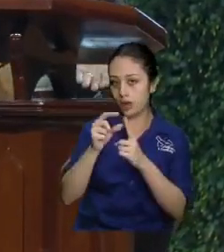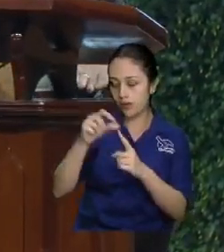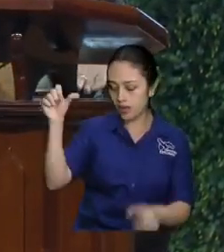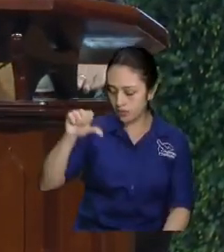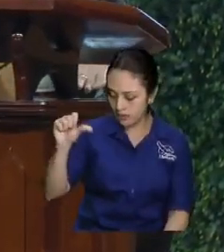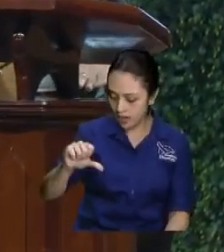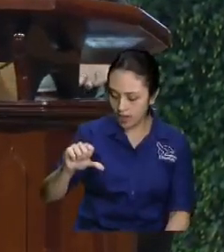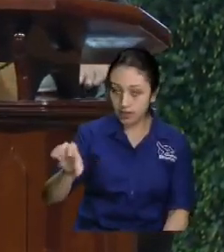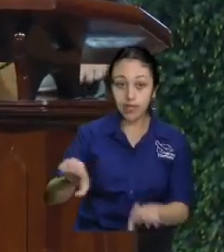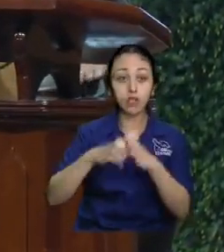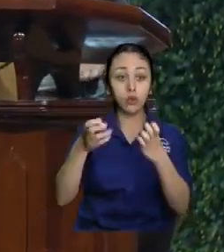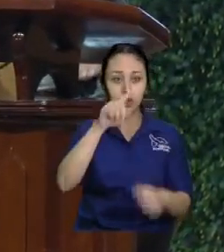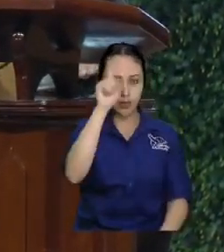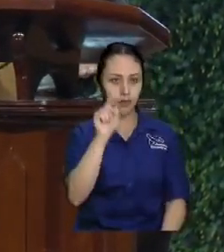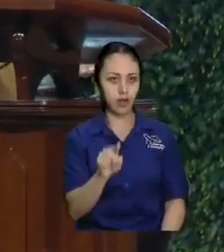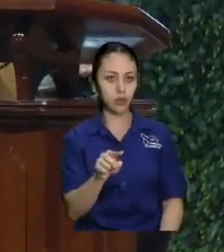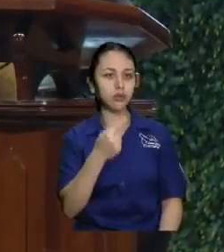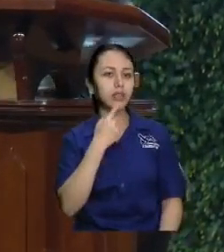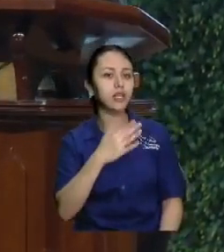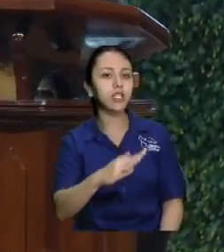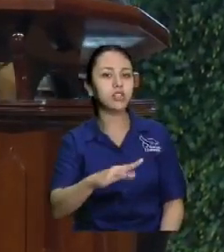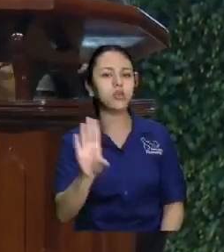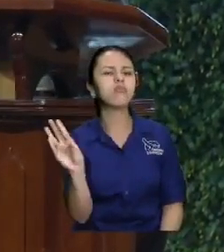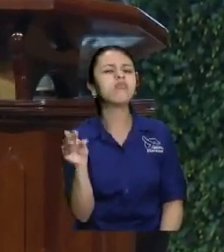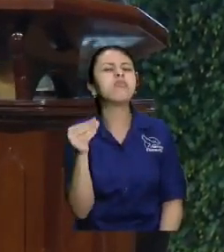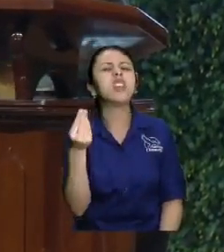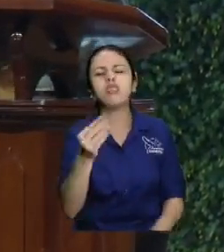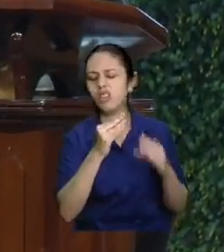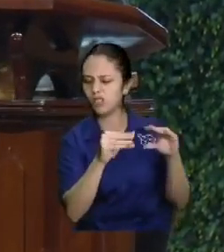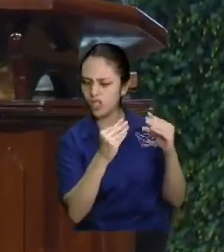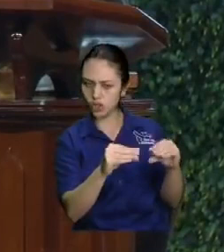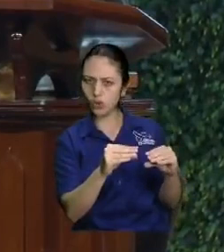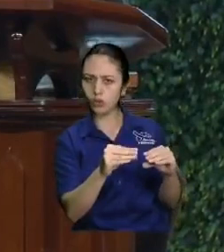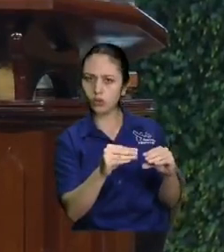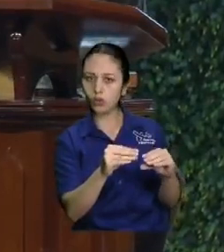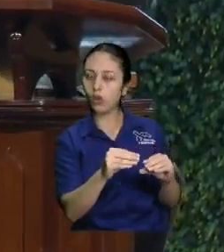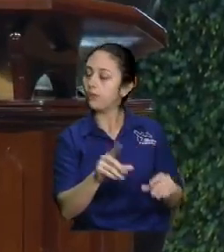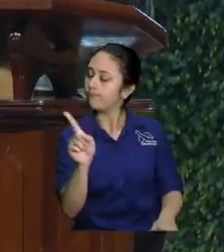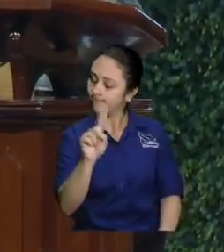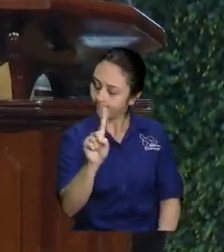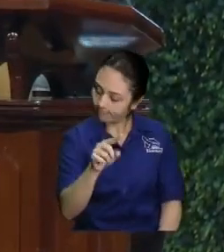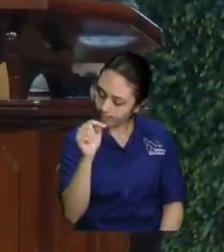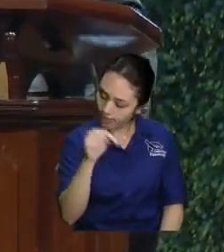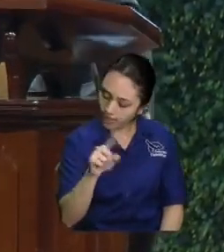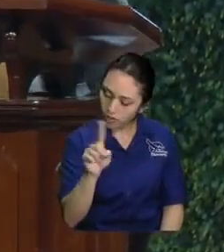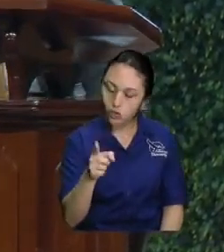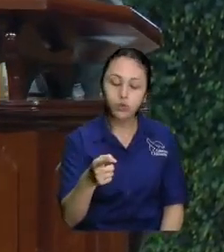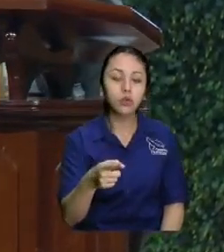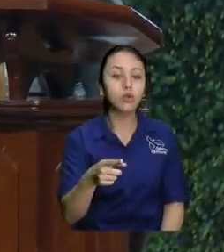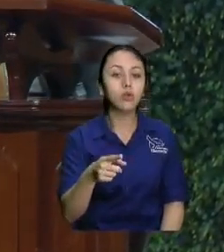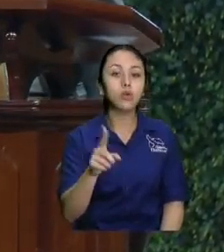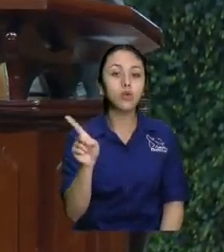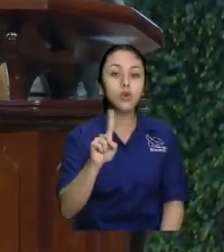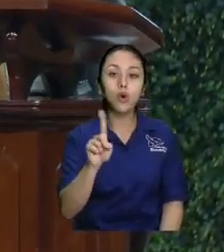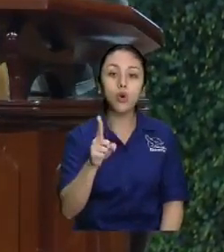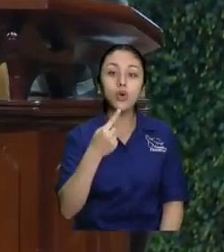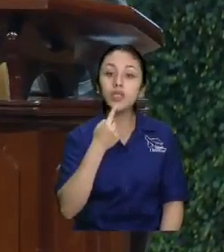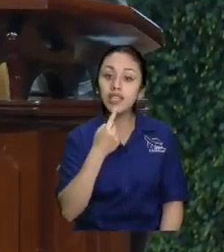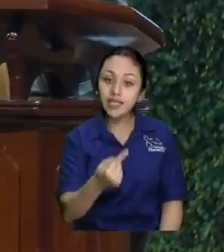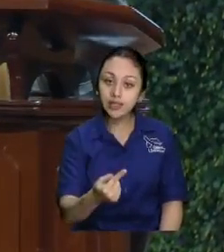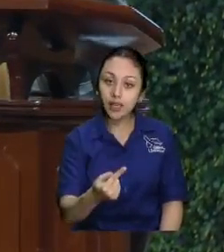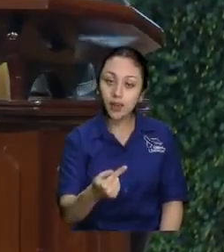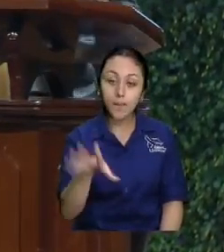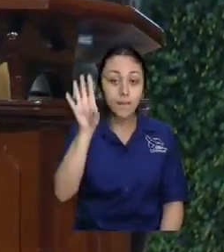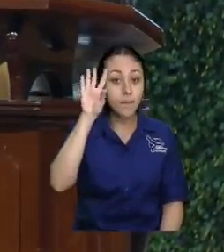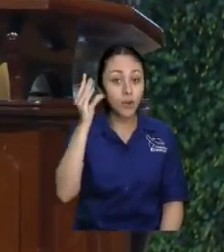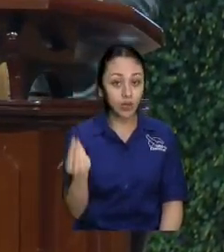¿quién te enseñó eso? No, eso no hay que decirlo, papá. Mira, si lo vuelves a decir, te va a tener que corregir y te va a tener